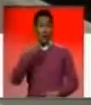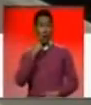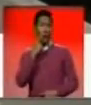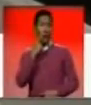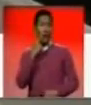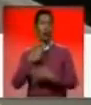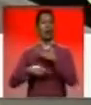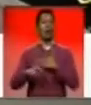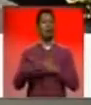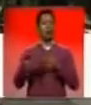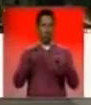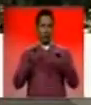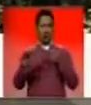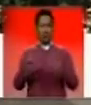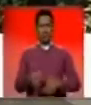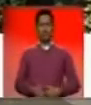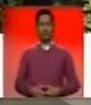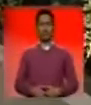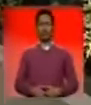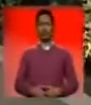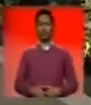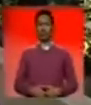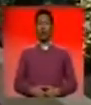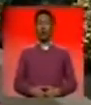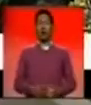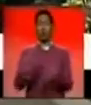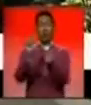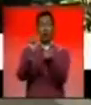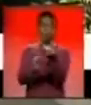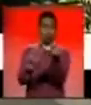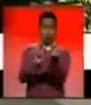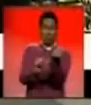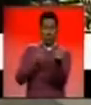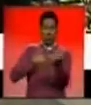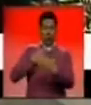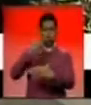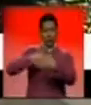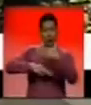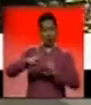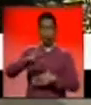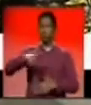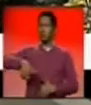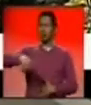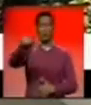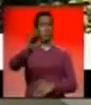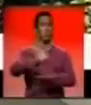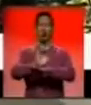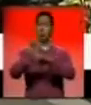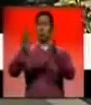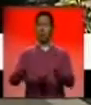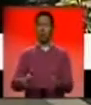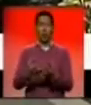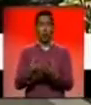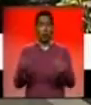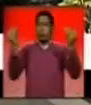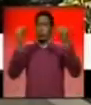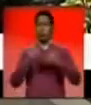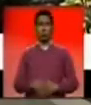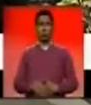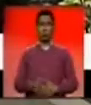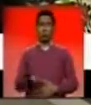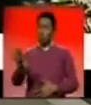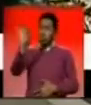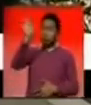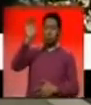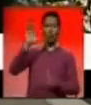en el registro electoral. Los niños, Carlos Santiago y Pedro Andrés, continúan en calidad de desaparecidos, ¿no? Y mientras no